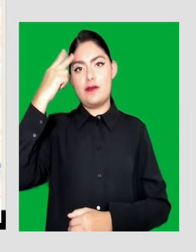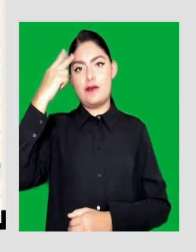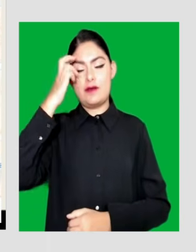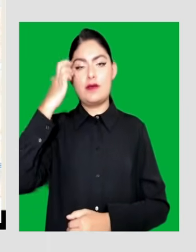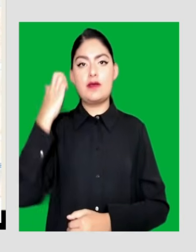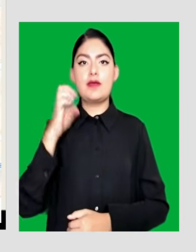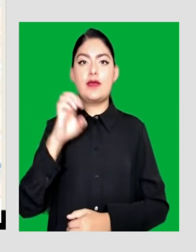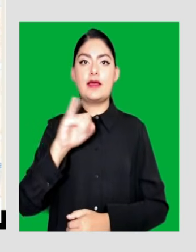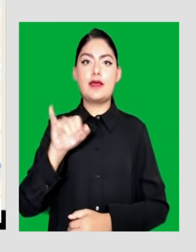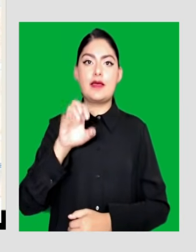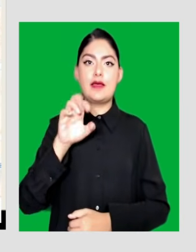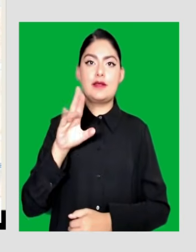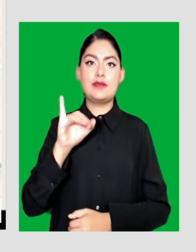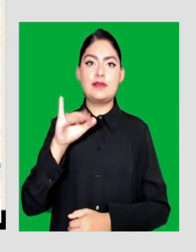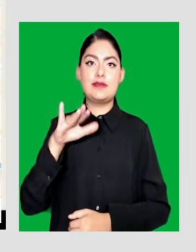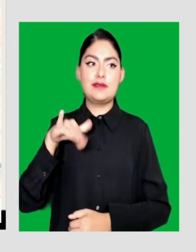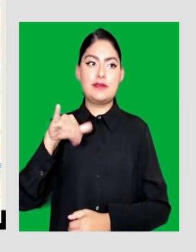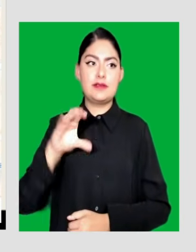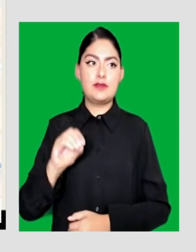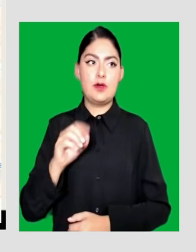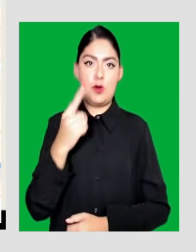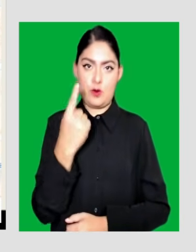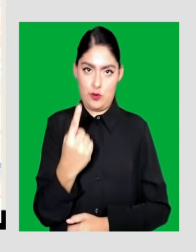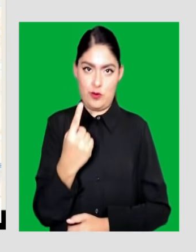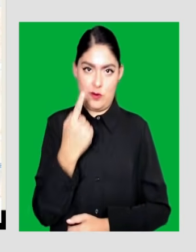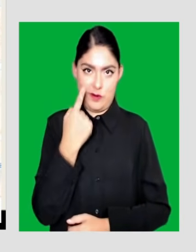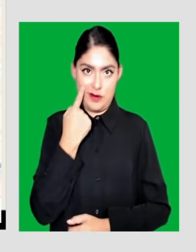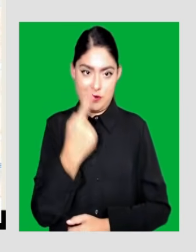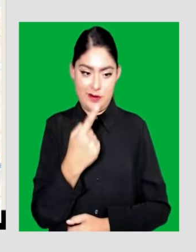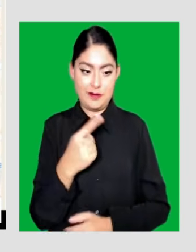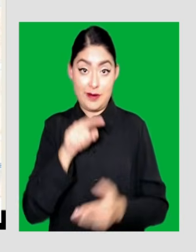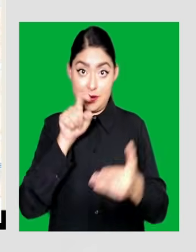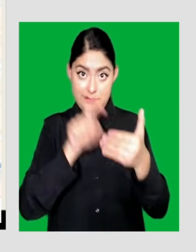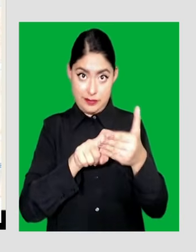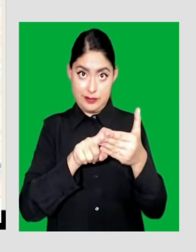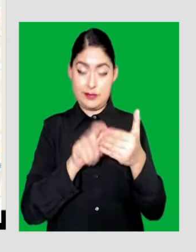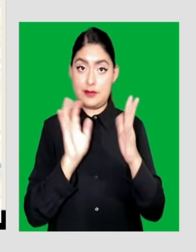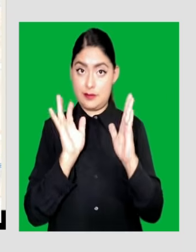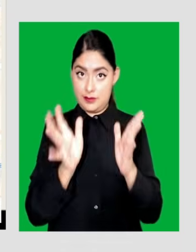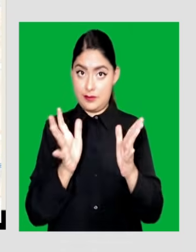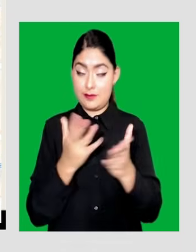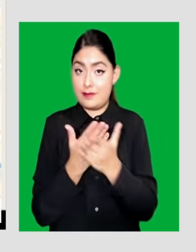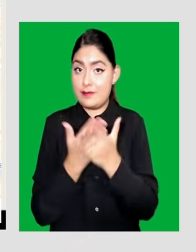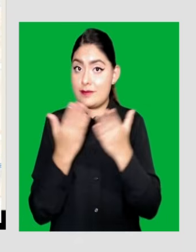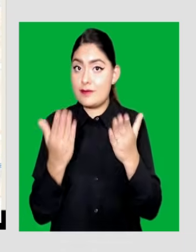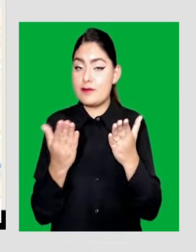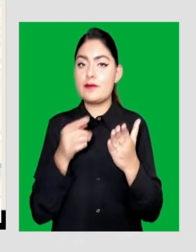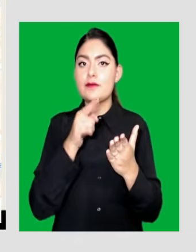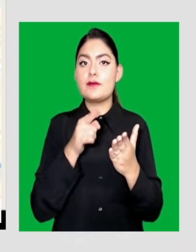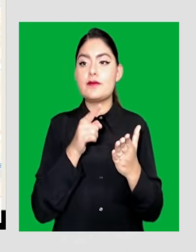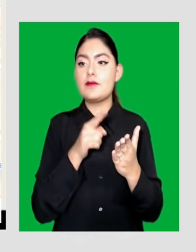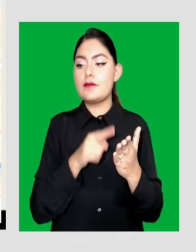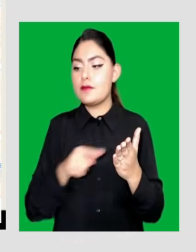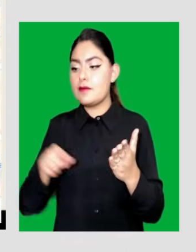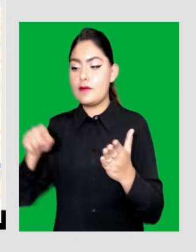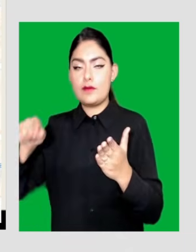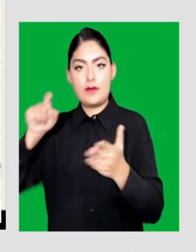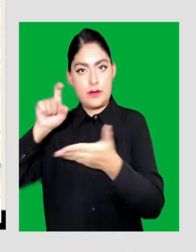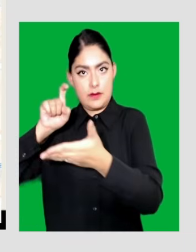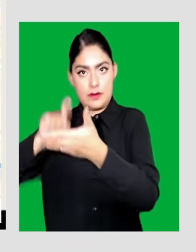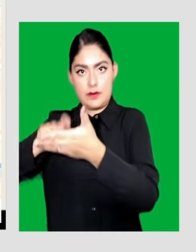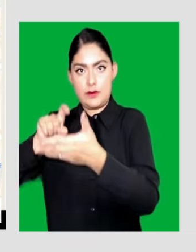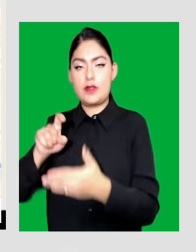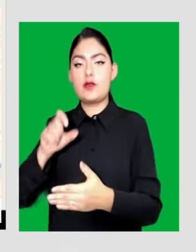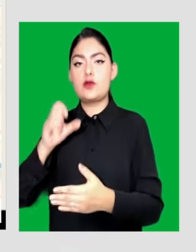escribir los puntos, las capas, los puntos que ya habíamos marcado como bellas, y podemos ver